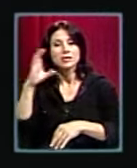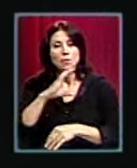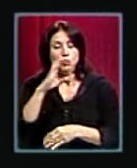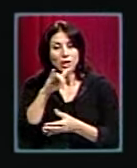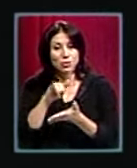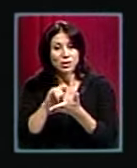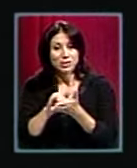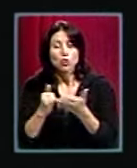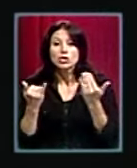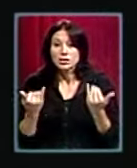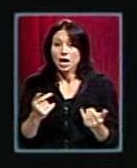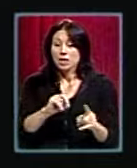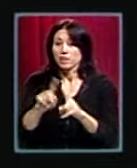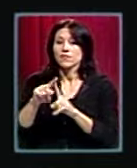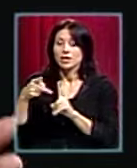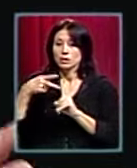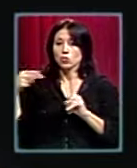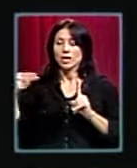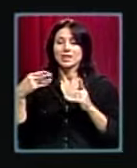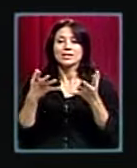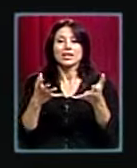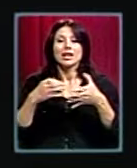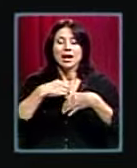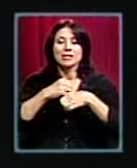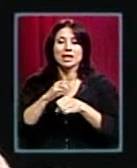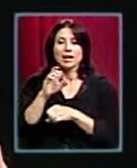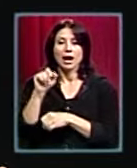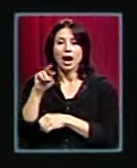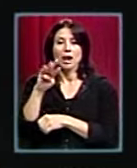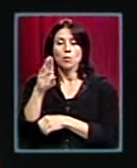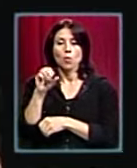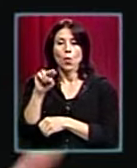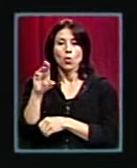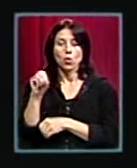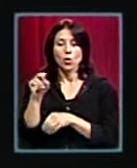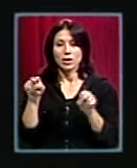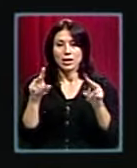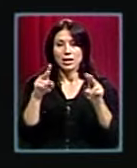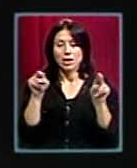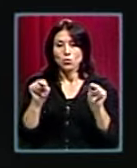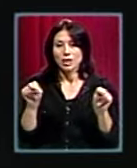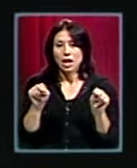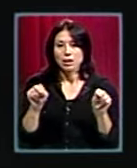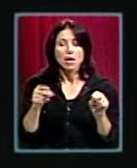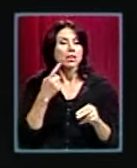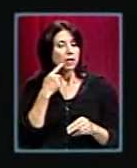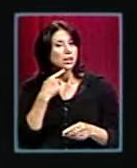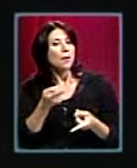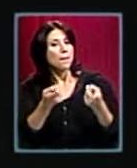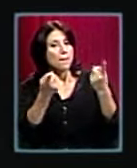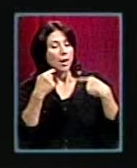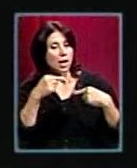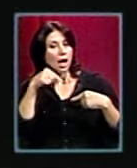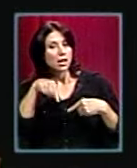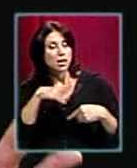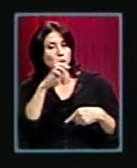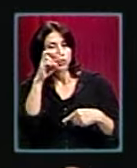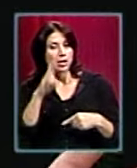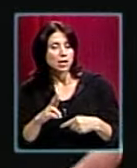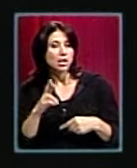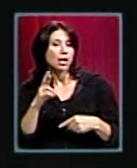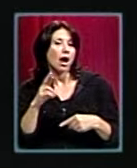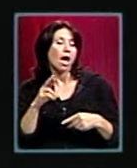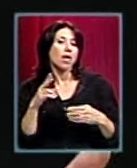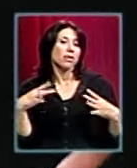esto. Ya hay hoteles que quieren ser carbono neutral y promover, mire, venga y hospédese en Costa Rica, queremos que Costa Rica sea un destino turístico carbono neutral, venga a Costa